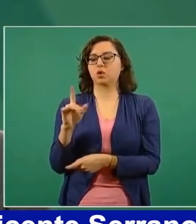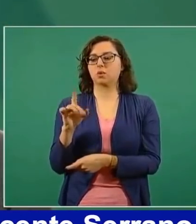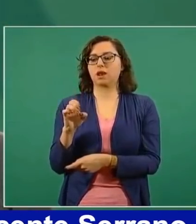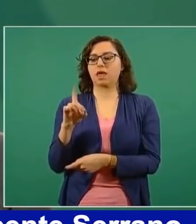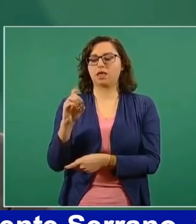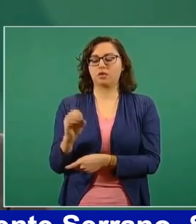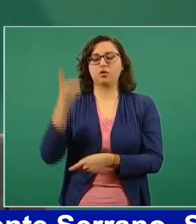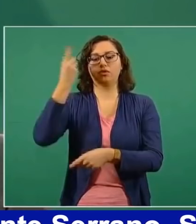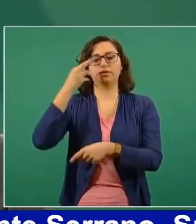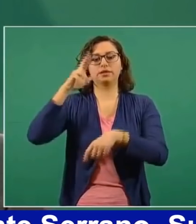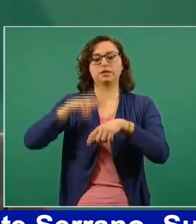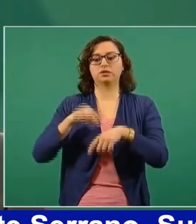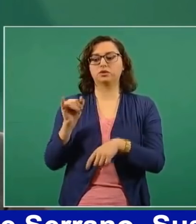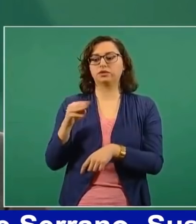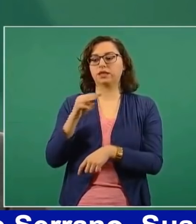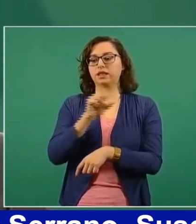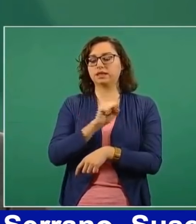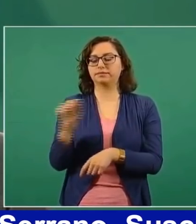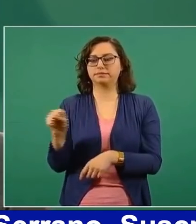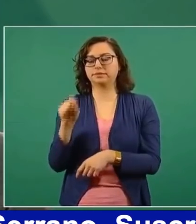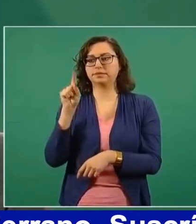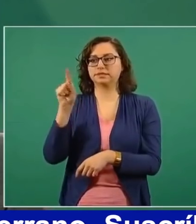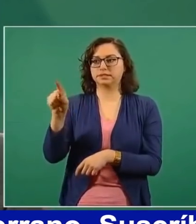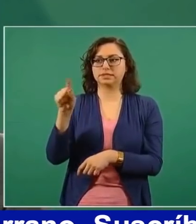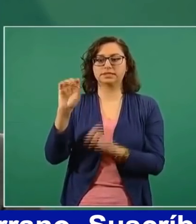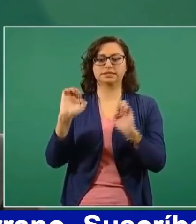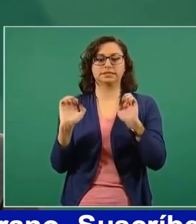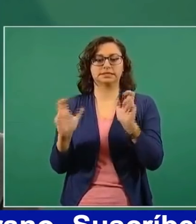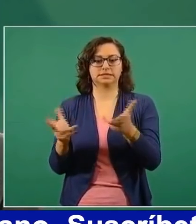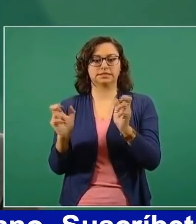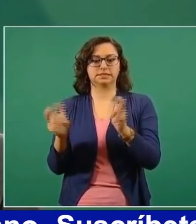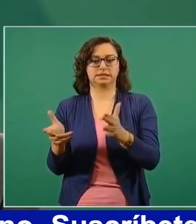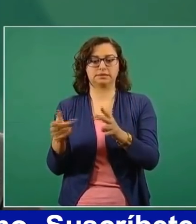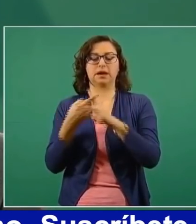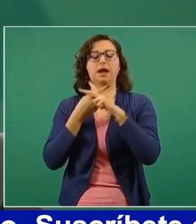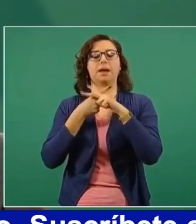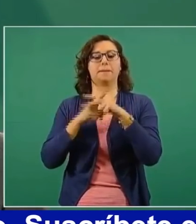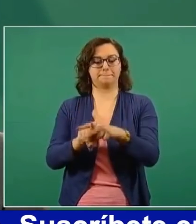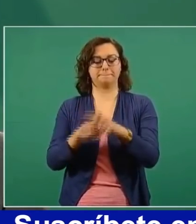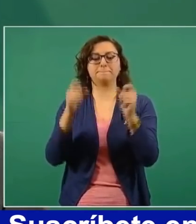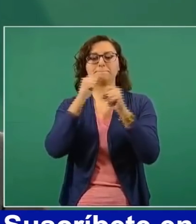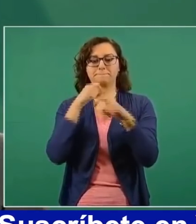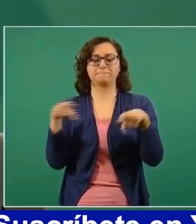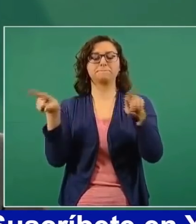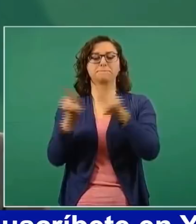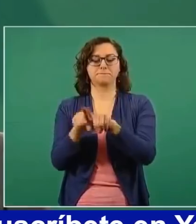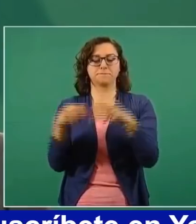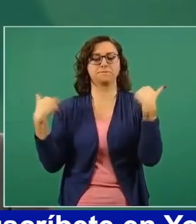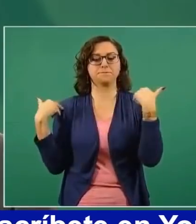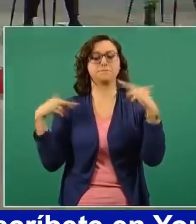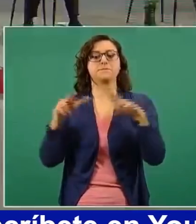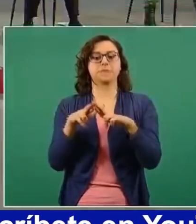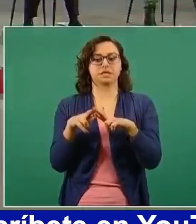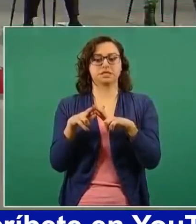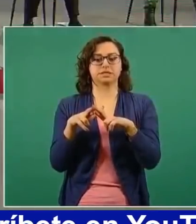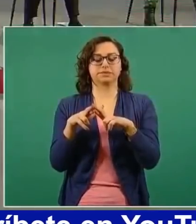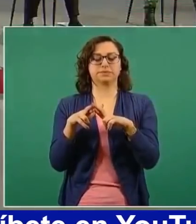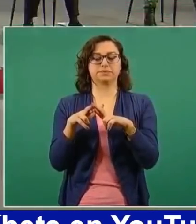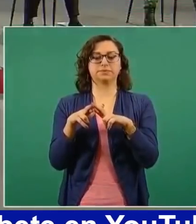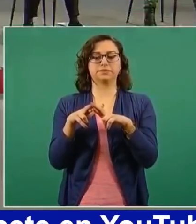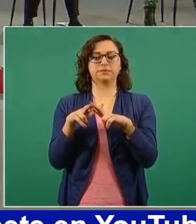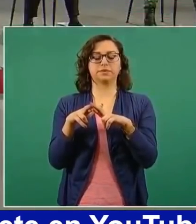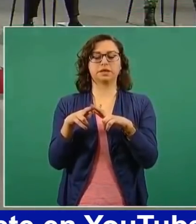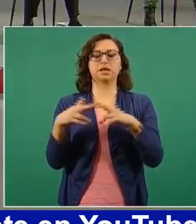IMSS, en Chiapas, donde estará dando arranque la vacunación también a personal educativo, y